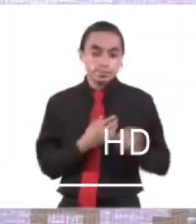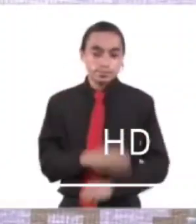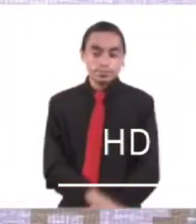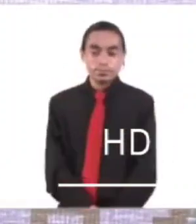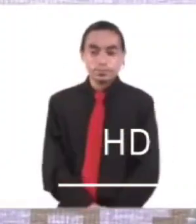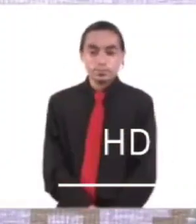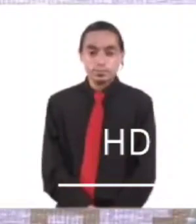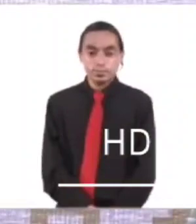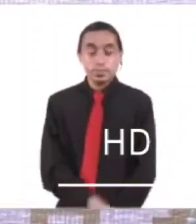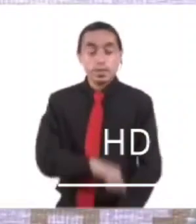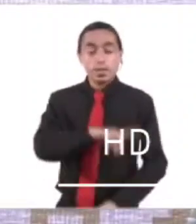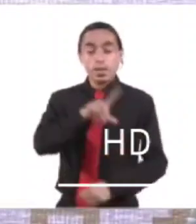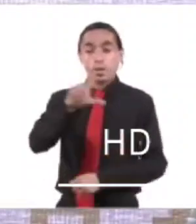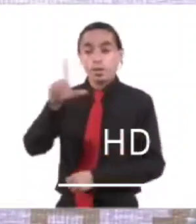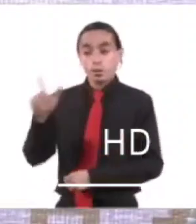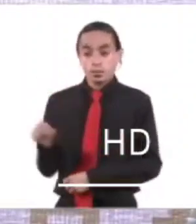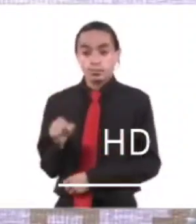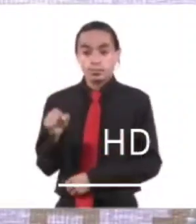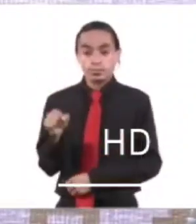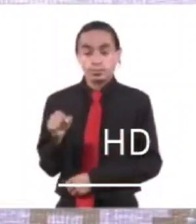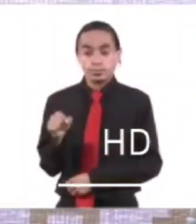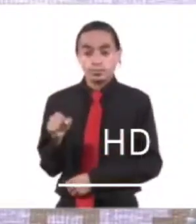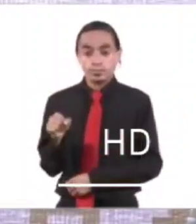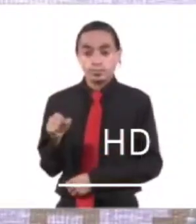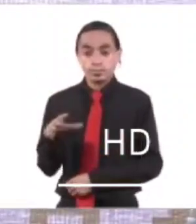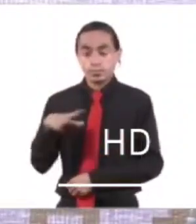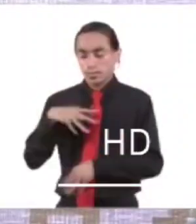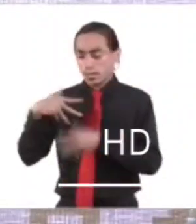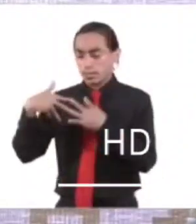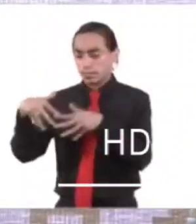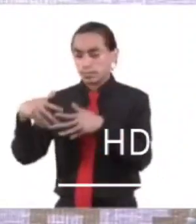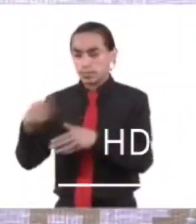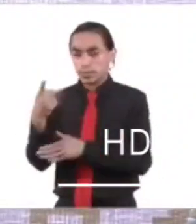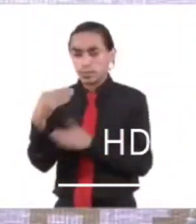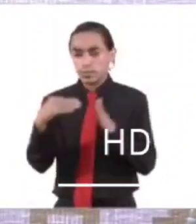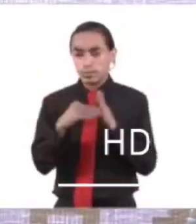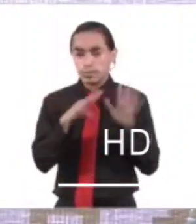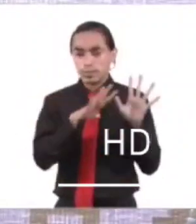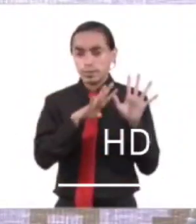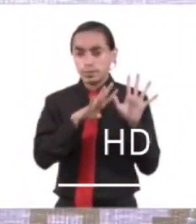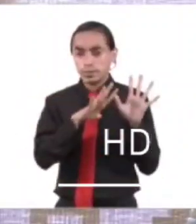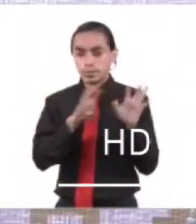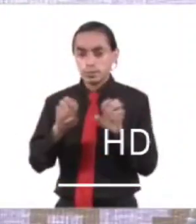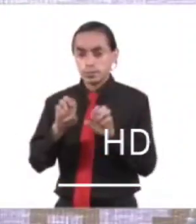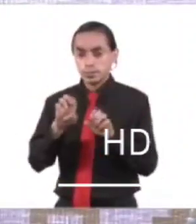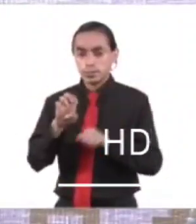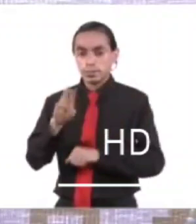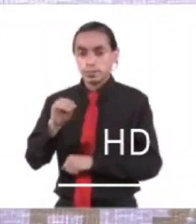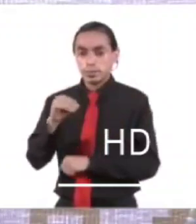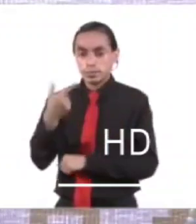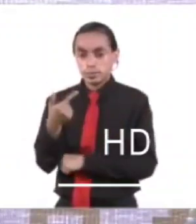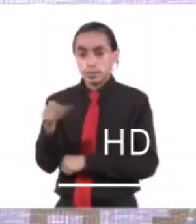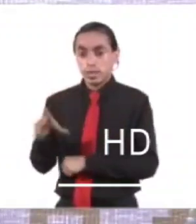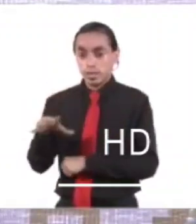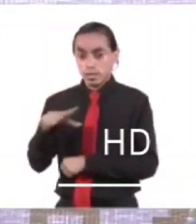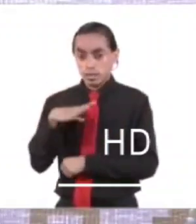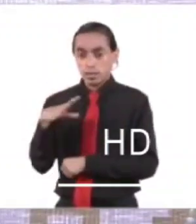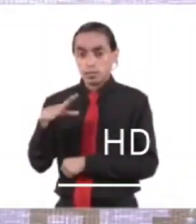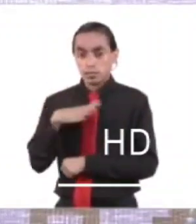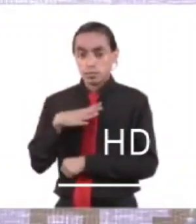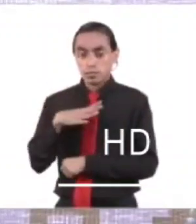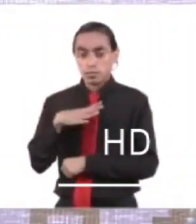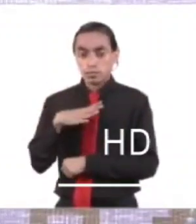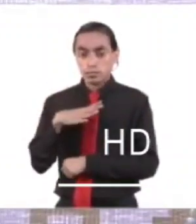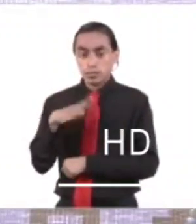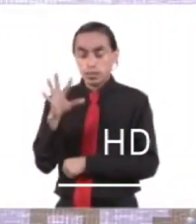luego nos tocó dar una batalla en el 97. Aquí me tocó ser candidato y yo dije,